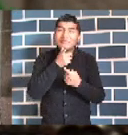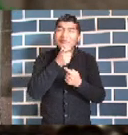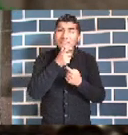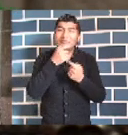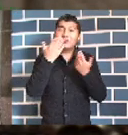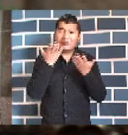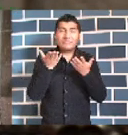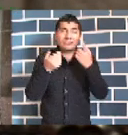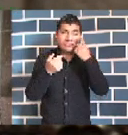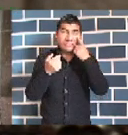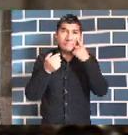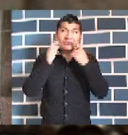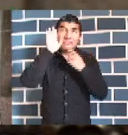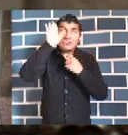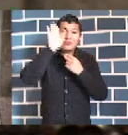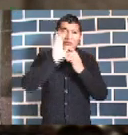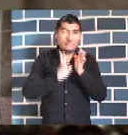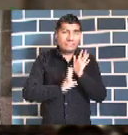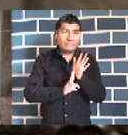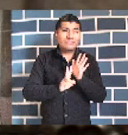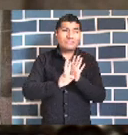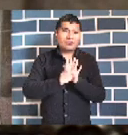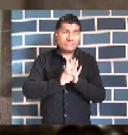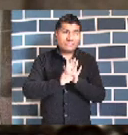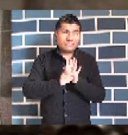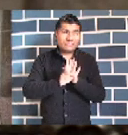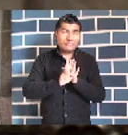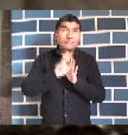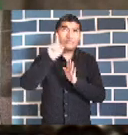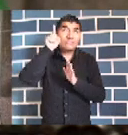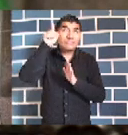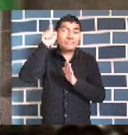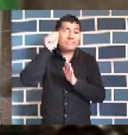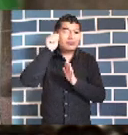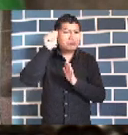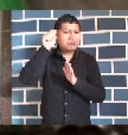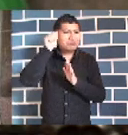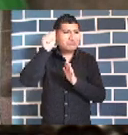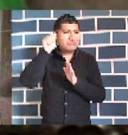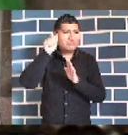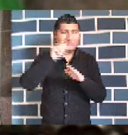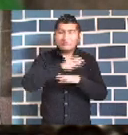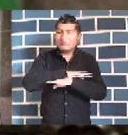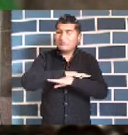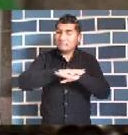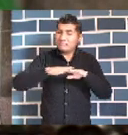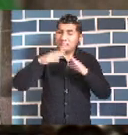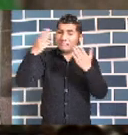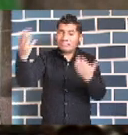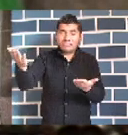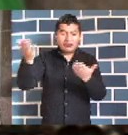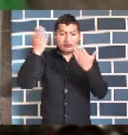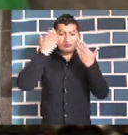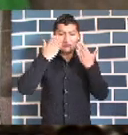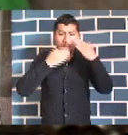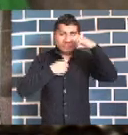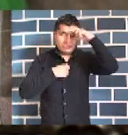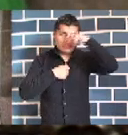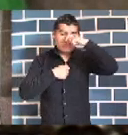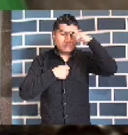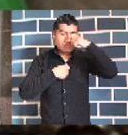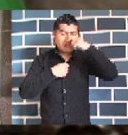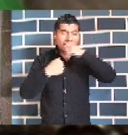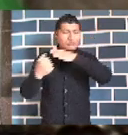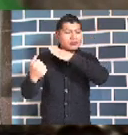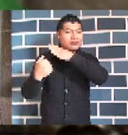habría conocido tu voluntad si tú mismo no hubieras dado la sabiduría y